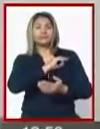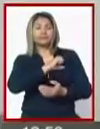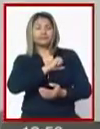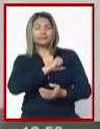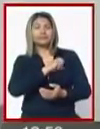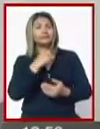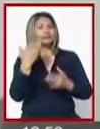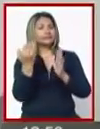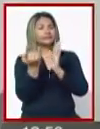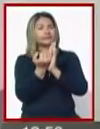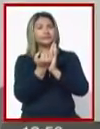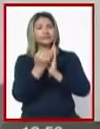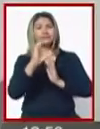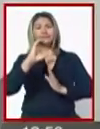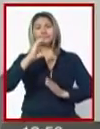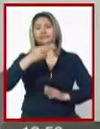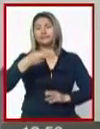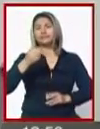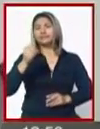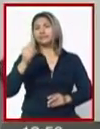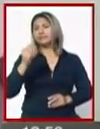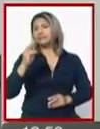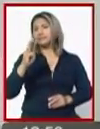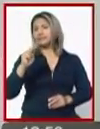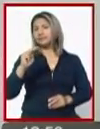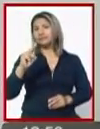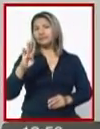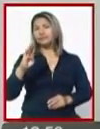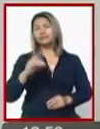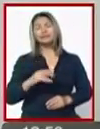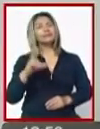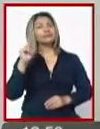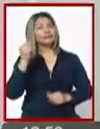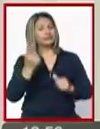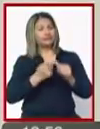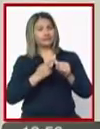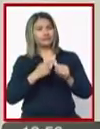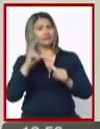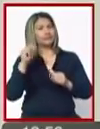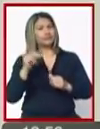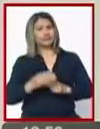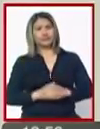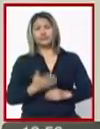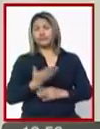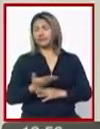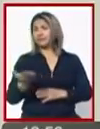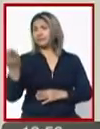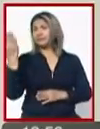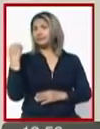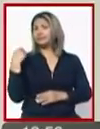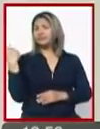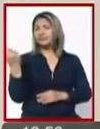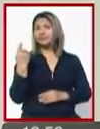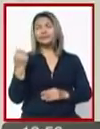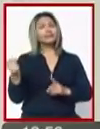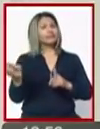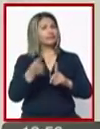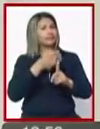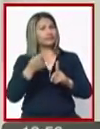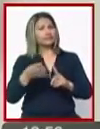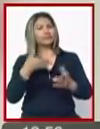Sí, está identificado el subteniente Chambi. Bueno, por lo manifestado es de que no sería la primera vez, sino que ya estos hechos se